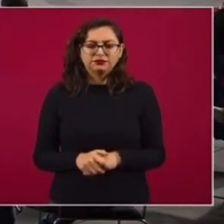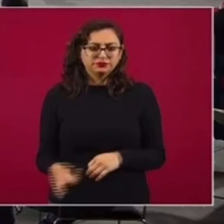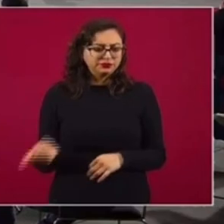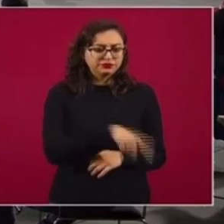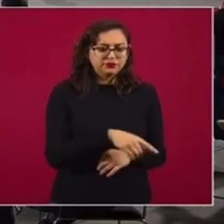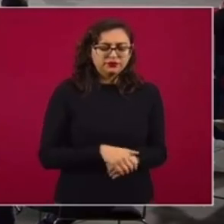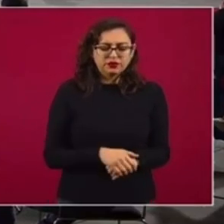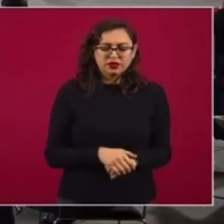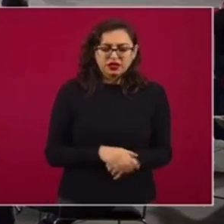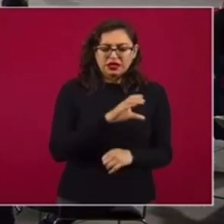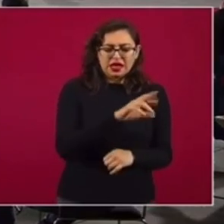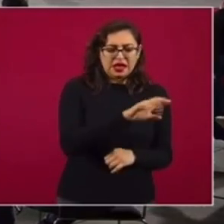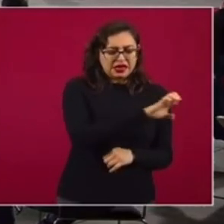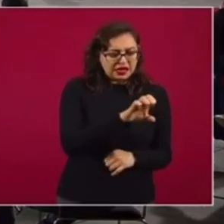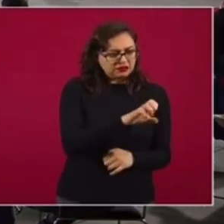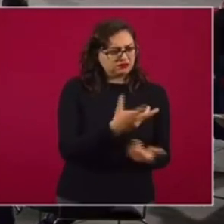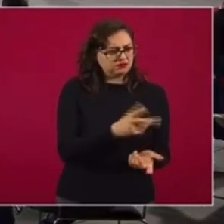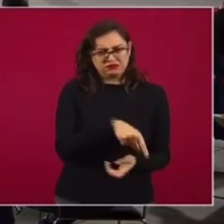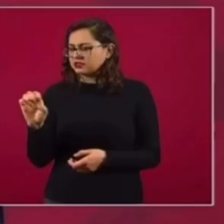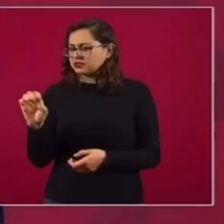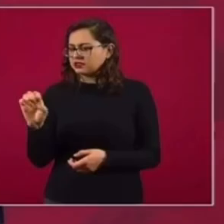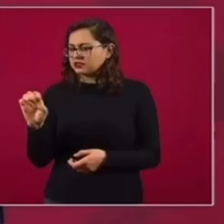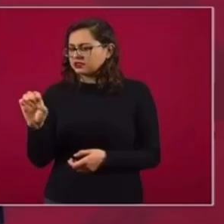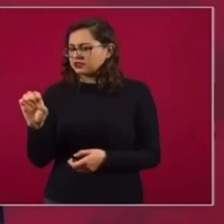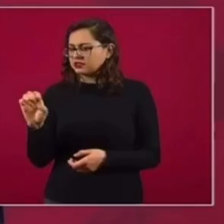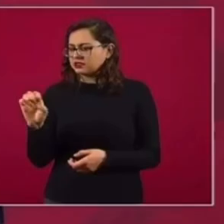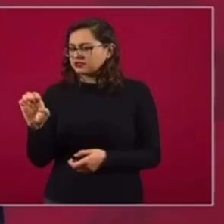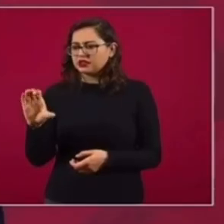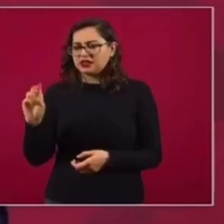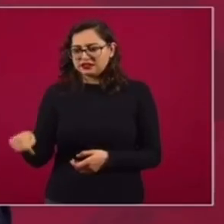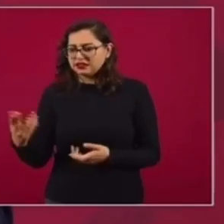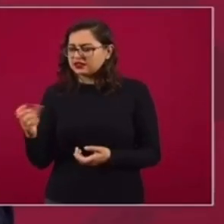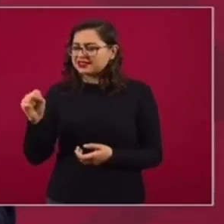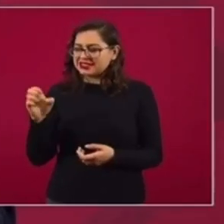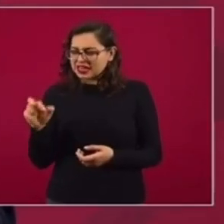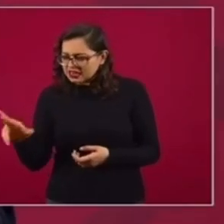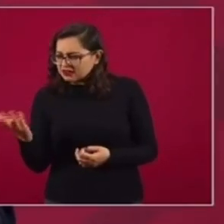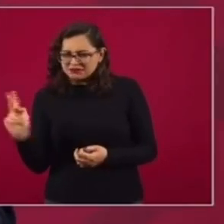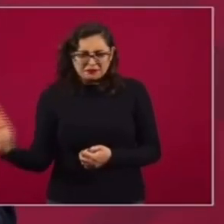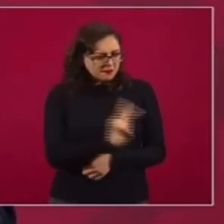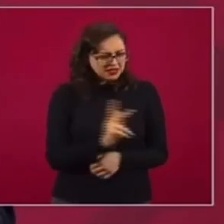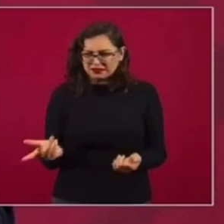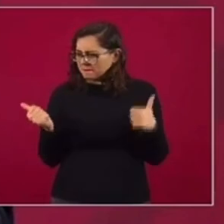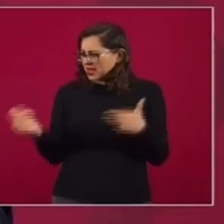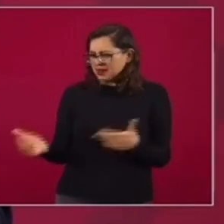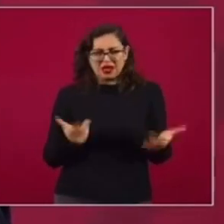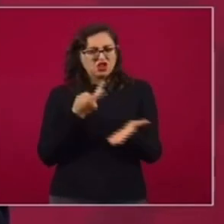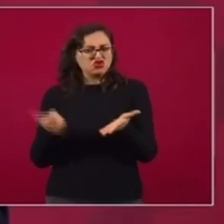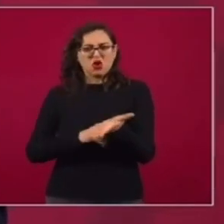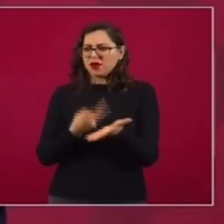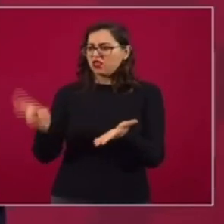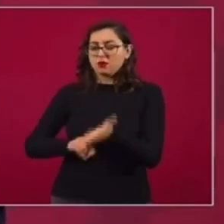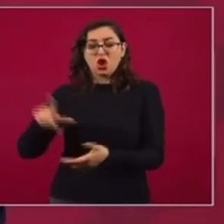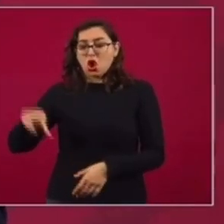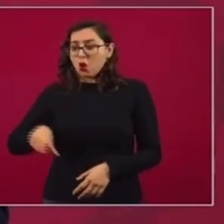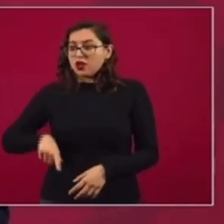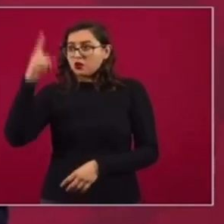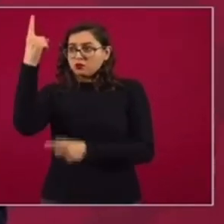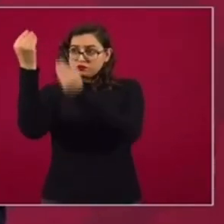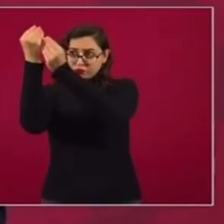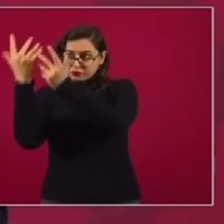la Comisión Reguladora de Energía si existe la Secretaría de Energía? Fueron creando aparatos pues para